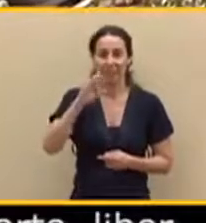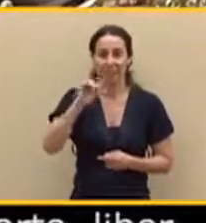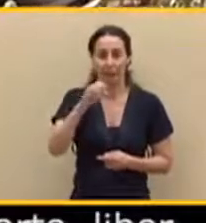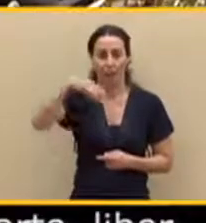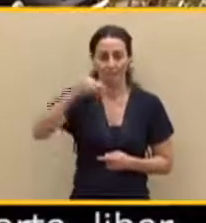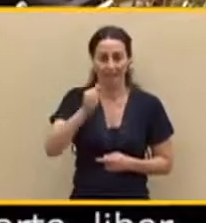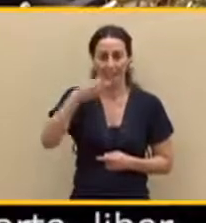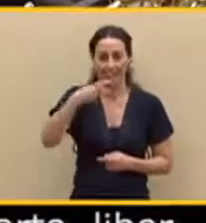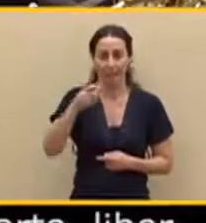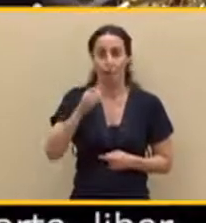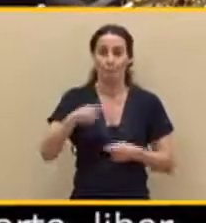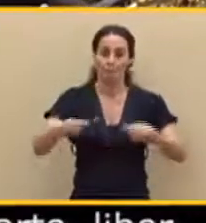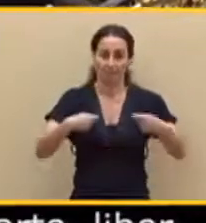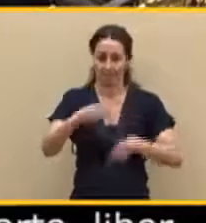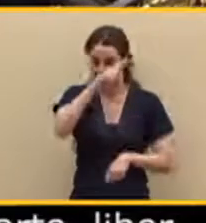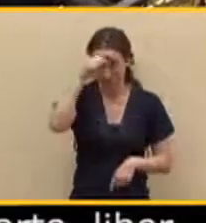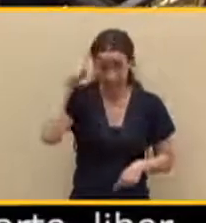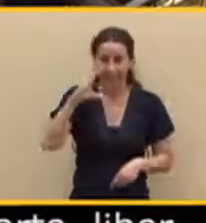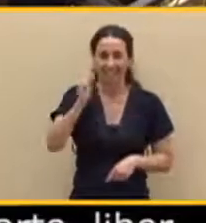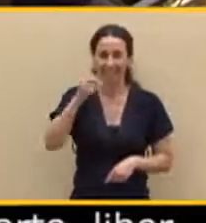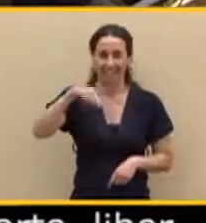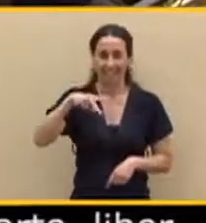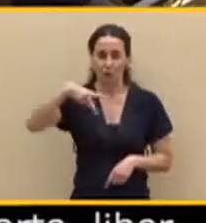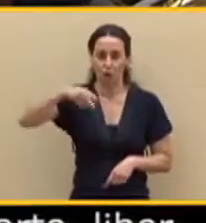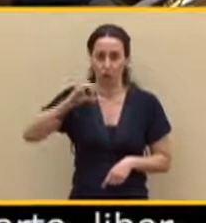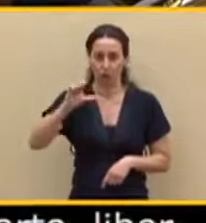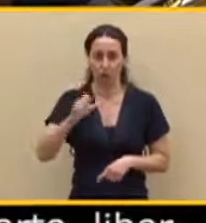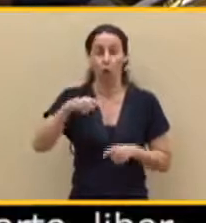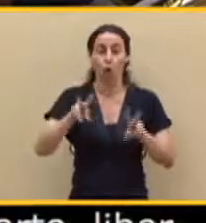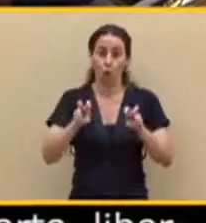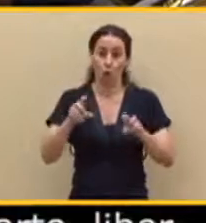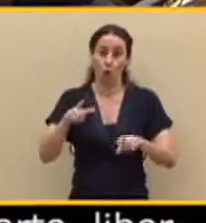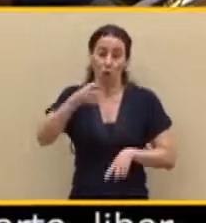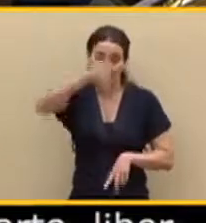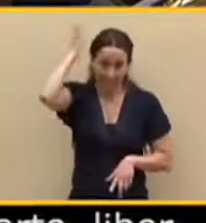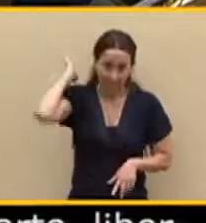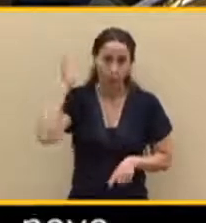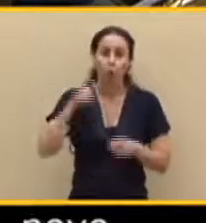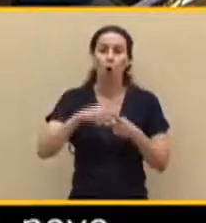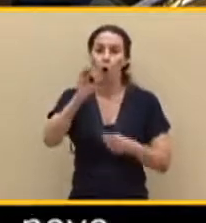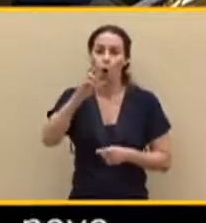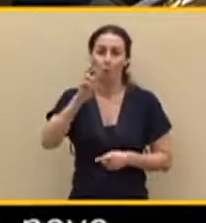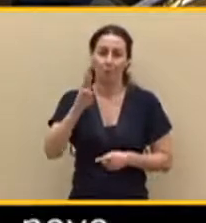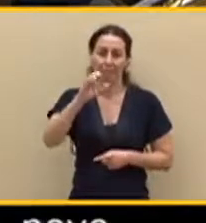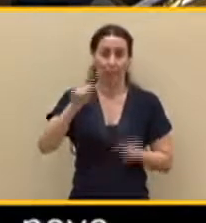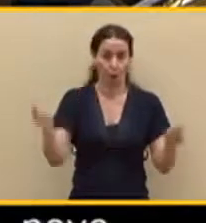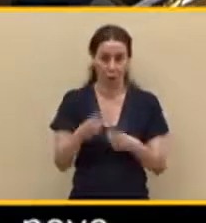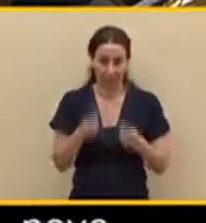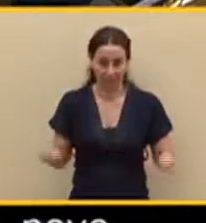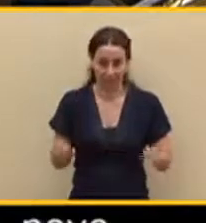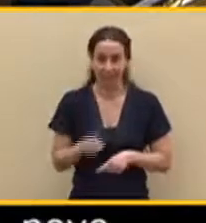Mercamadrid, Caso Naseiro, Novo Cartago, Ópera, Orquesta, Over